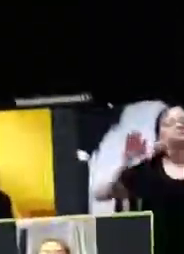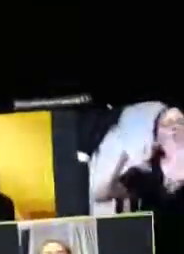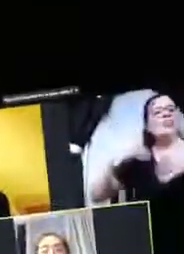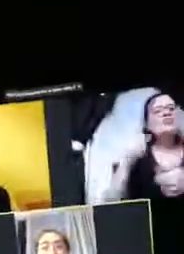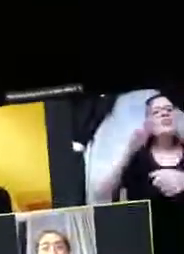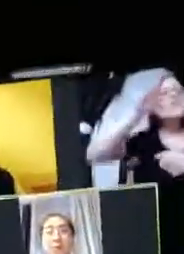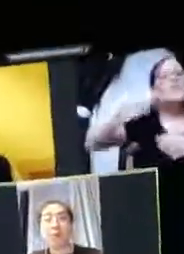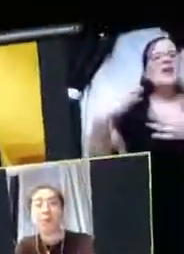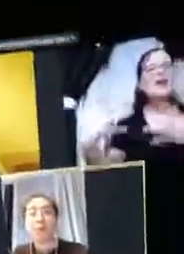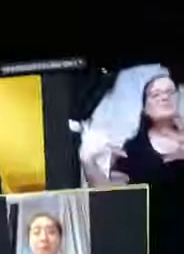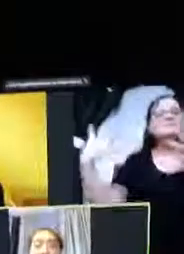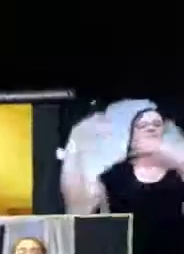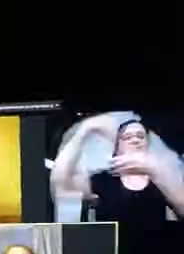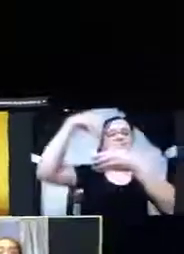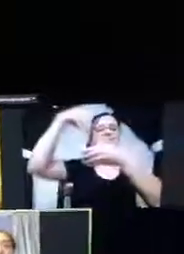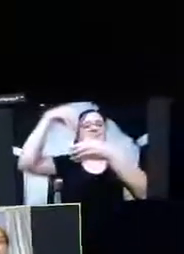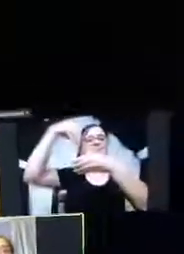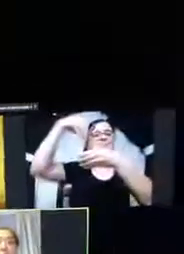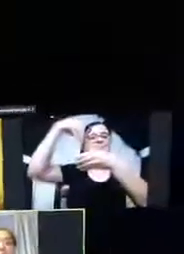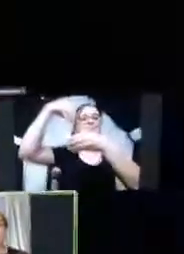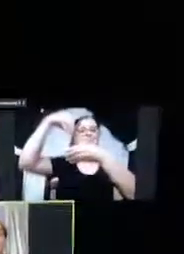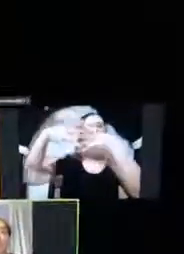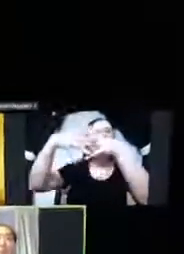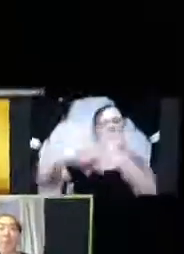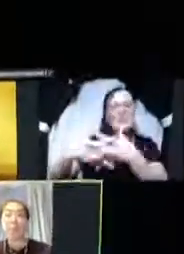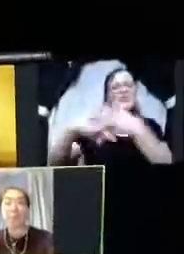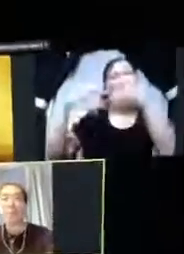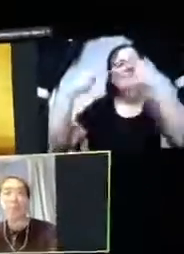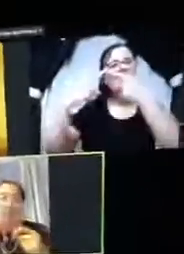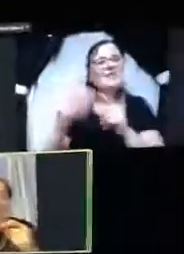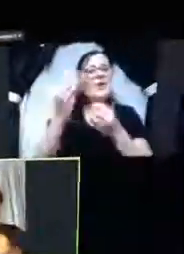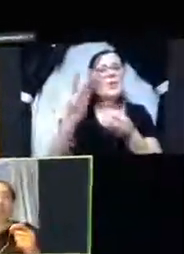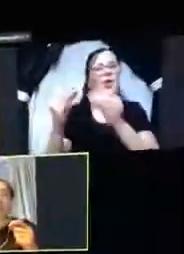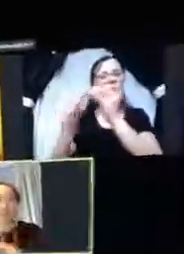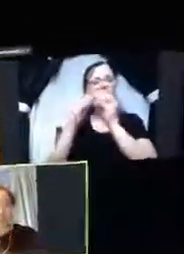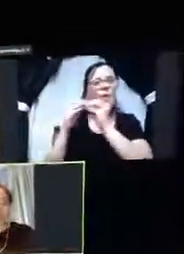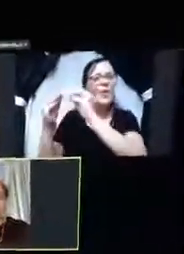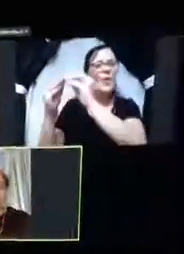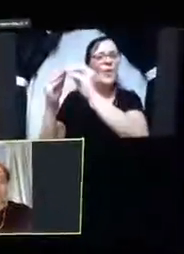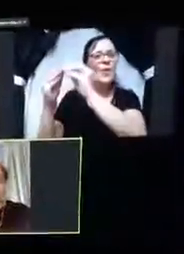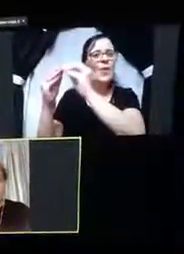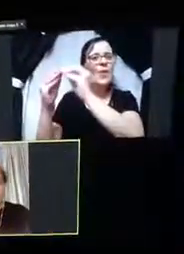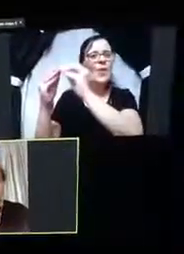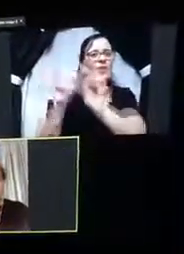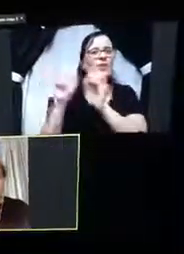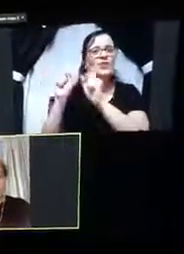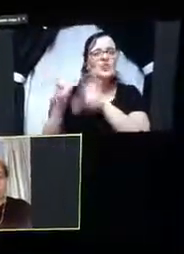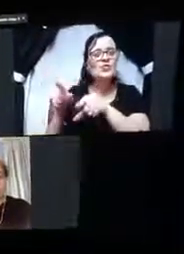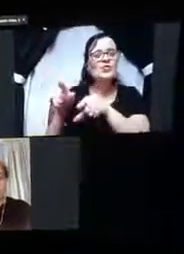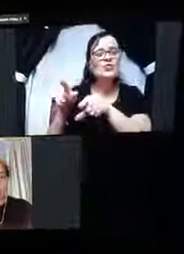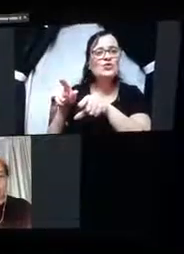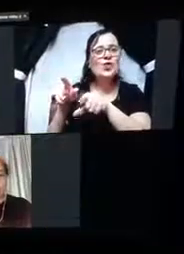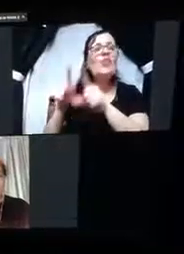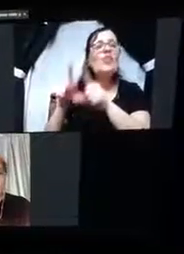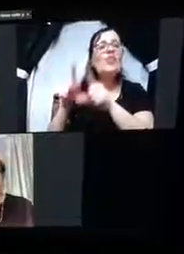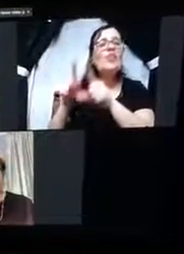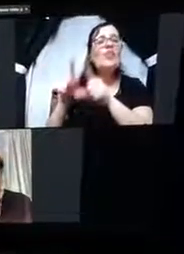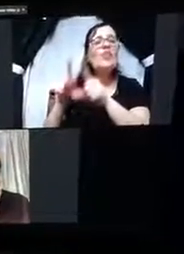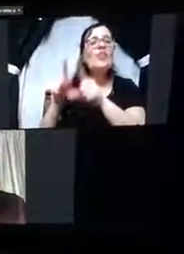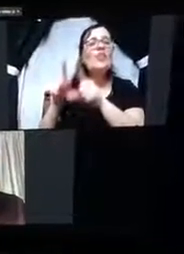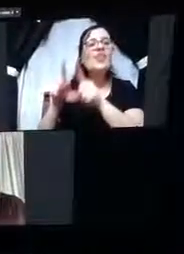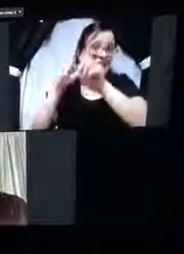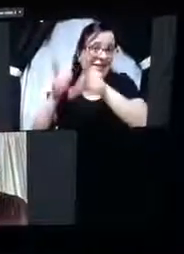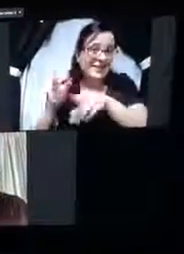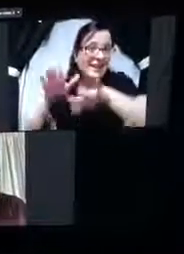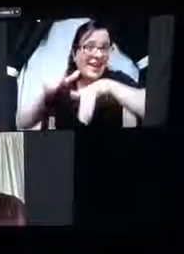compañeros oyentes del trabajo también se comunican escribiéndole. Sí, hay dos cosas que